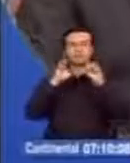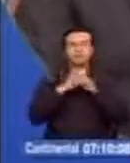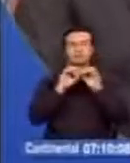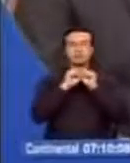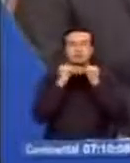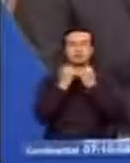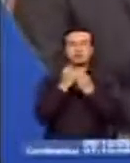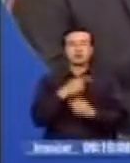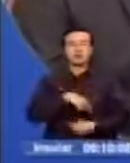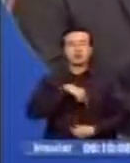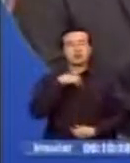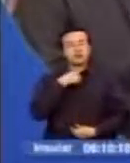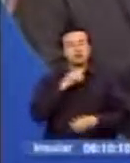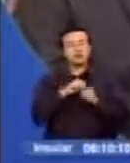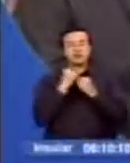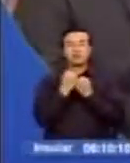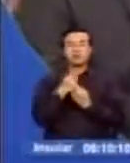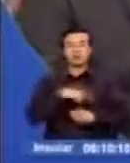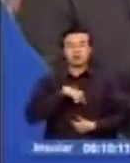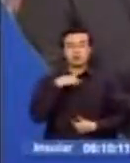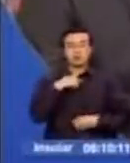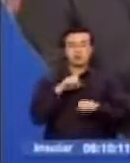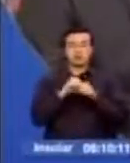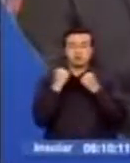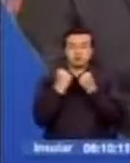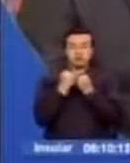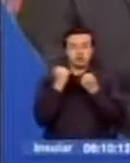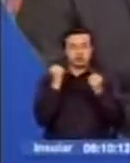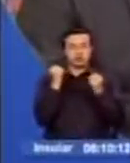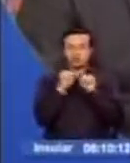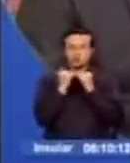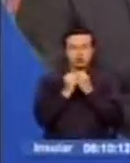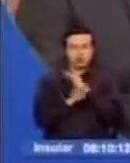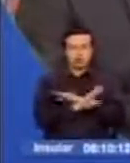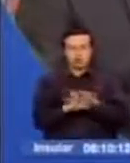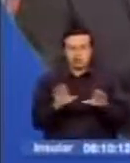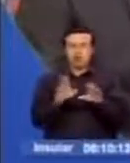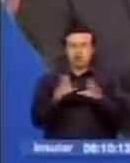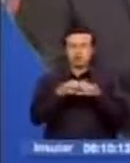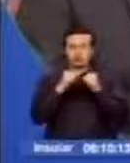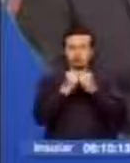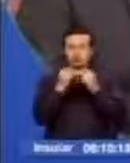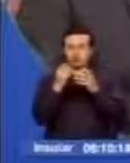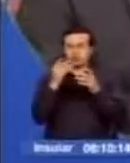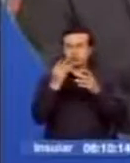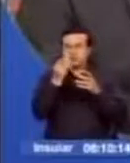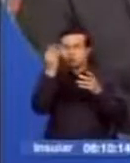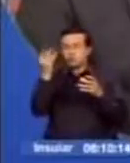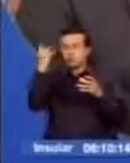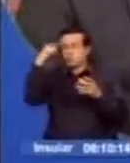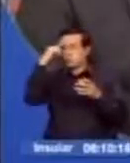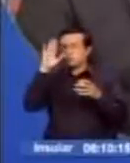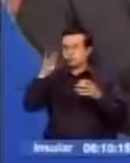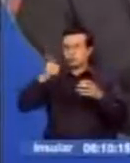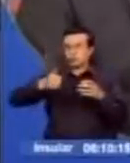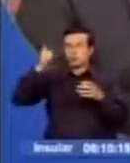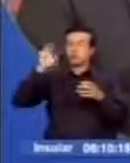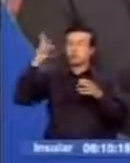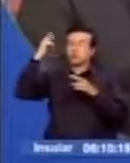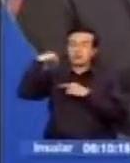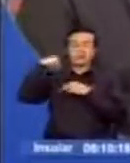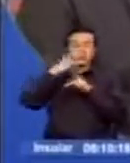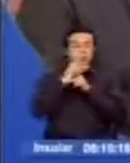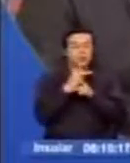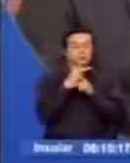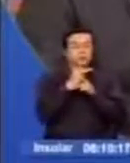sociedad civil, ¿no? La sociedad es la sociedad nomás, pues, y una parte de la sociedad es el Estado, y el Estado es el que se encarga de cuidar